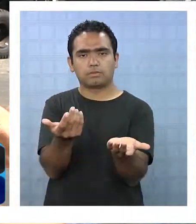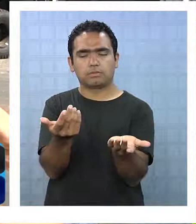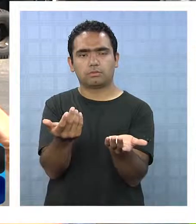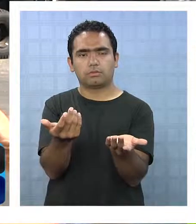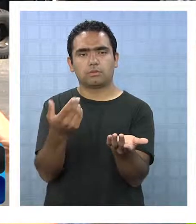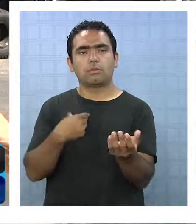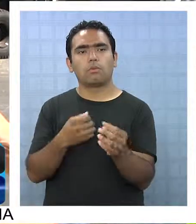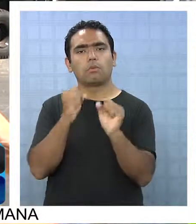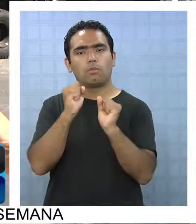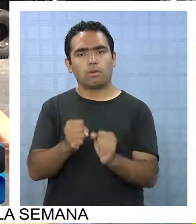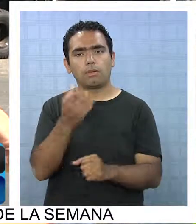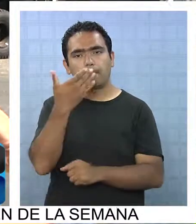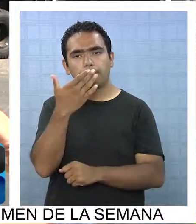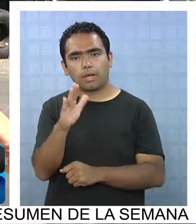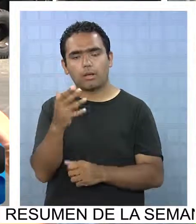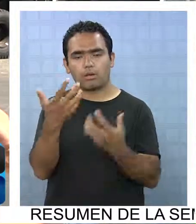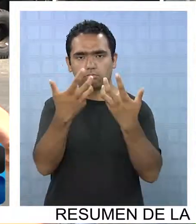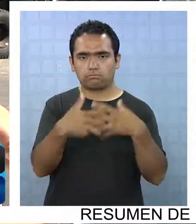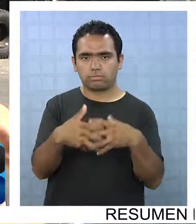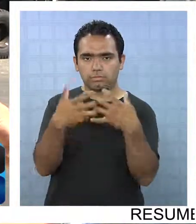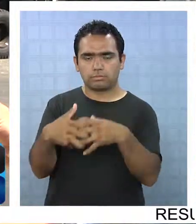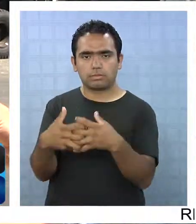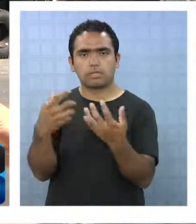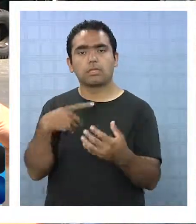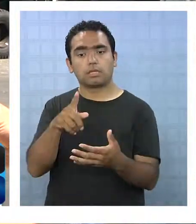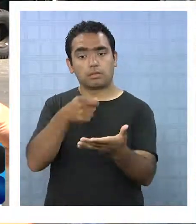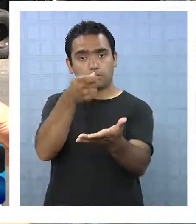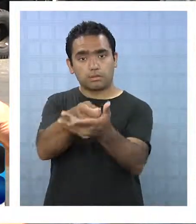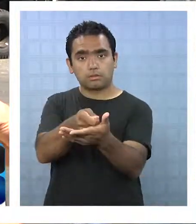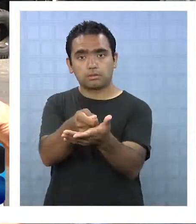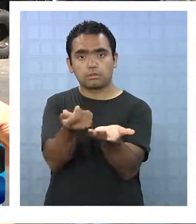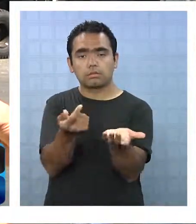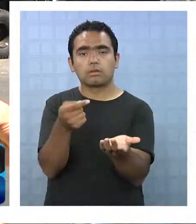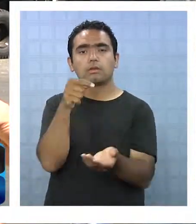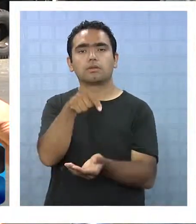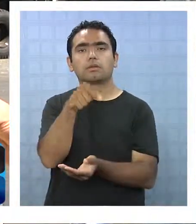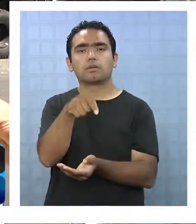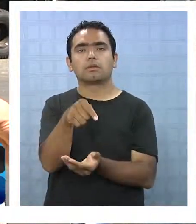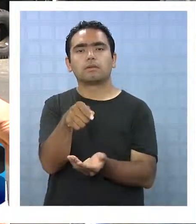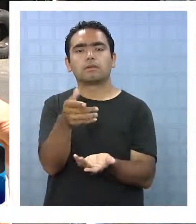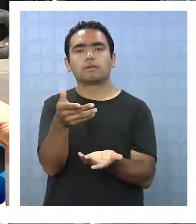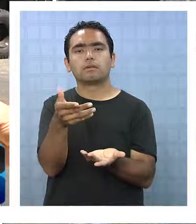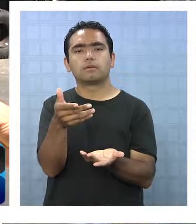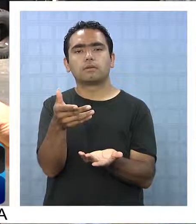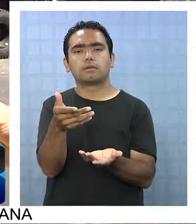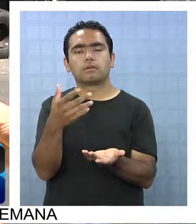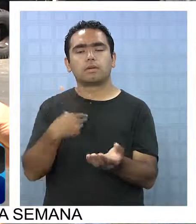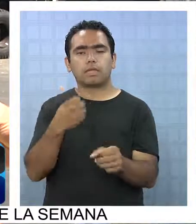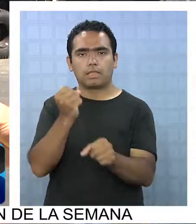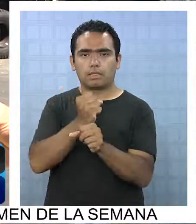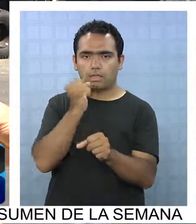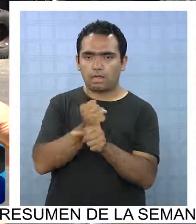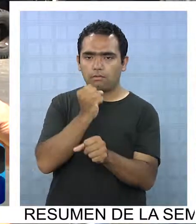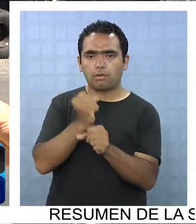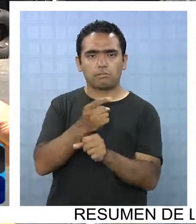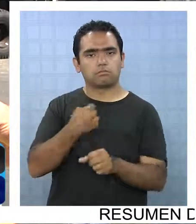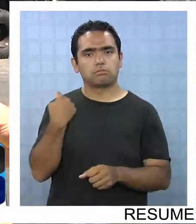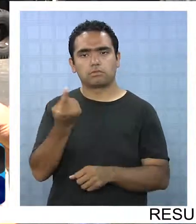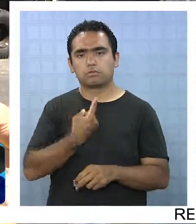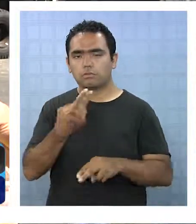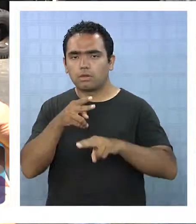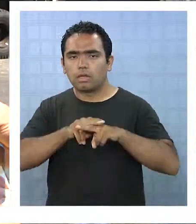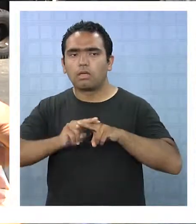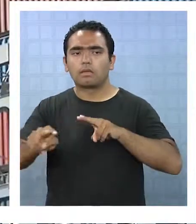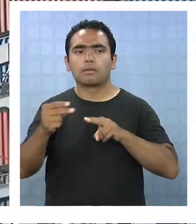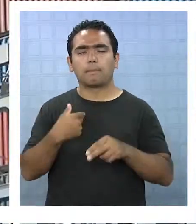de poder mejorar nuestros equipos. Y esta inversión se enmarca bajo una línea de trabajo que estamos realizando